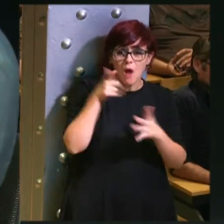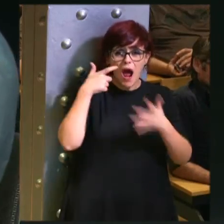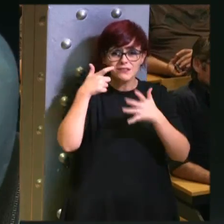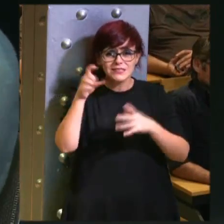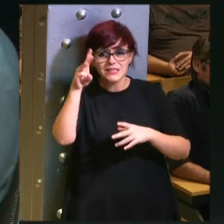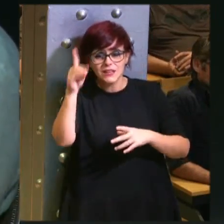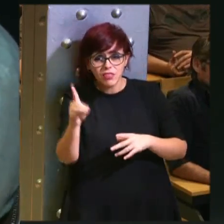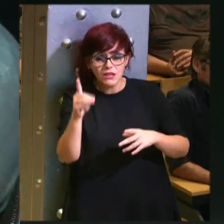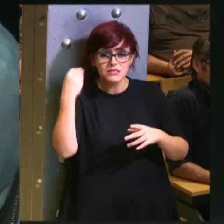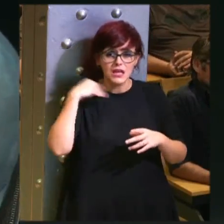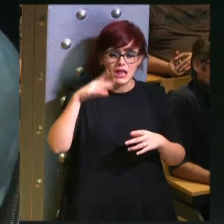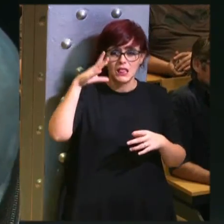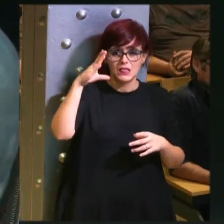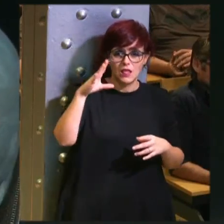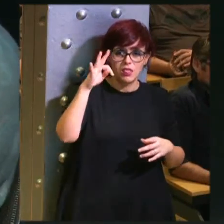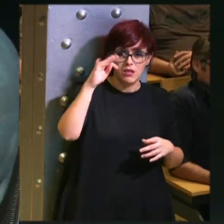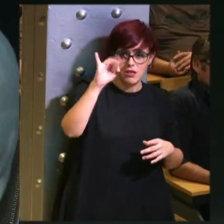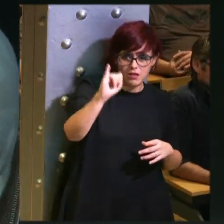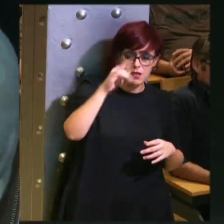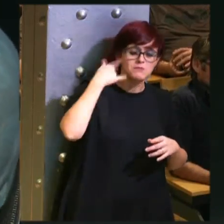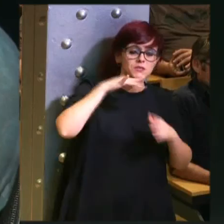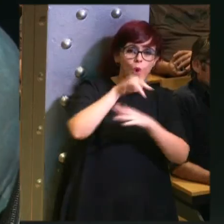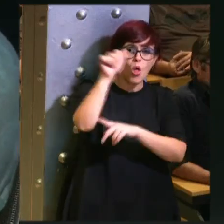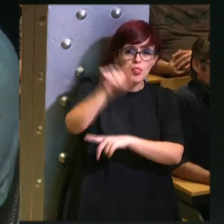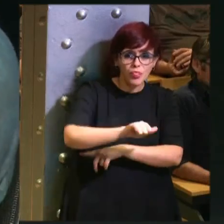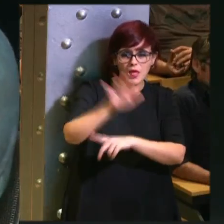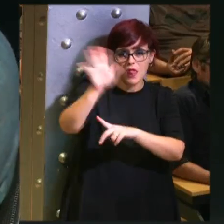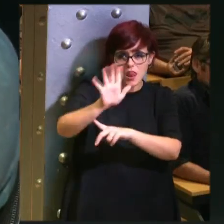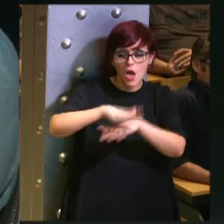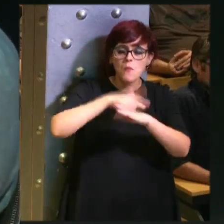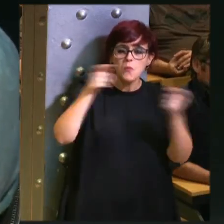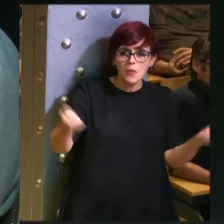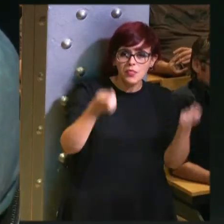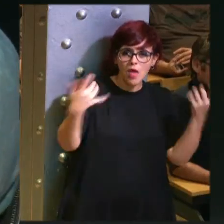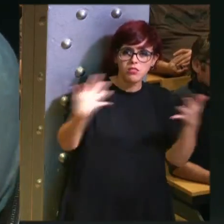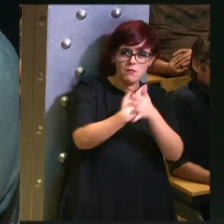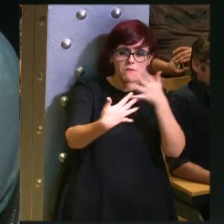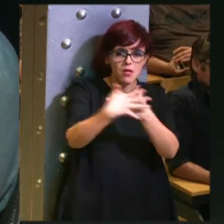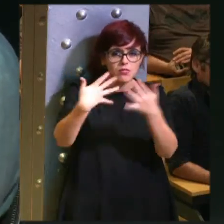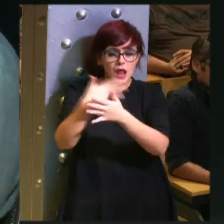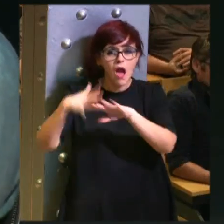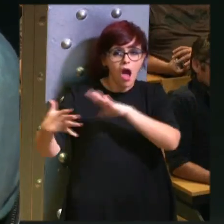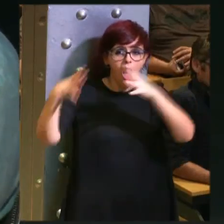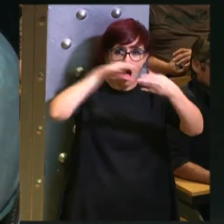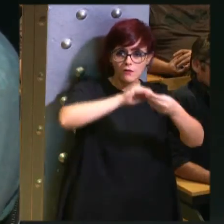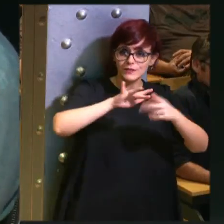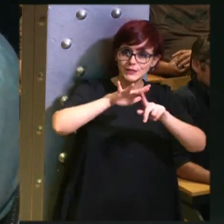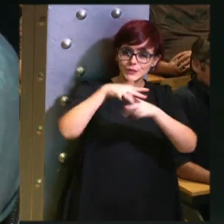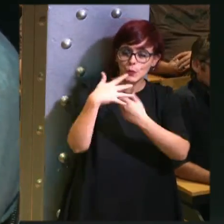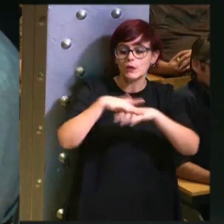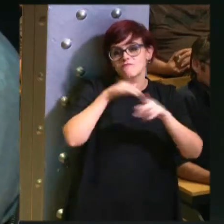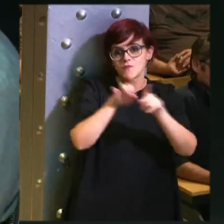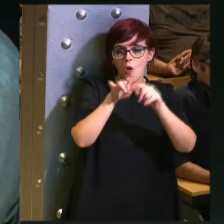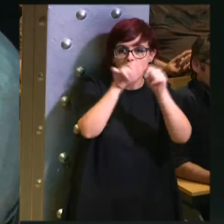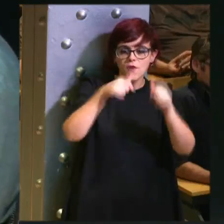mundo del CGI, artistas que venían del mundo del cine, de la publicidad, que obviamente han tenido que adaptarse y resetear un